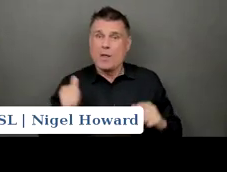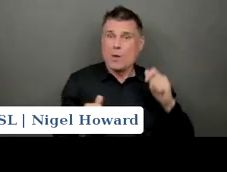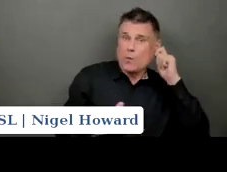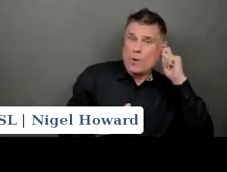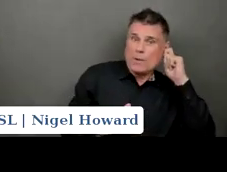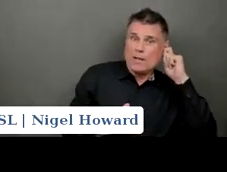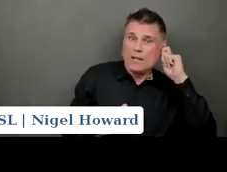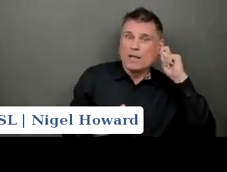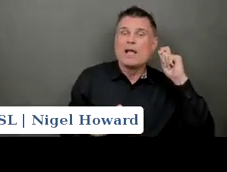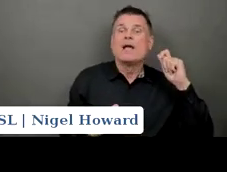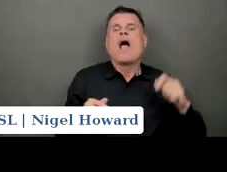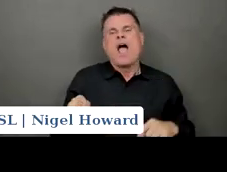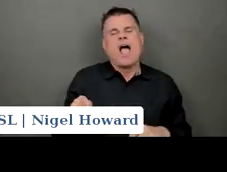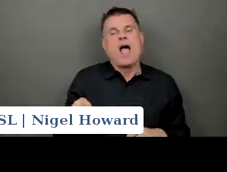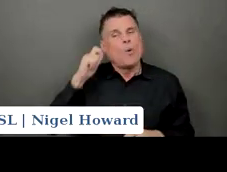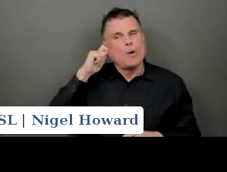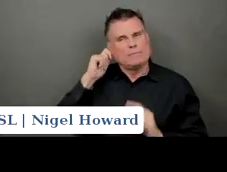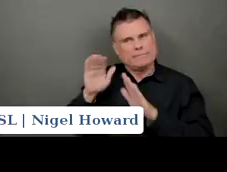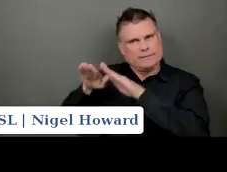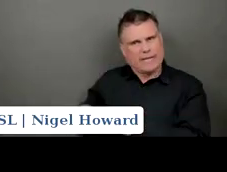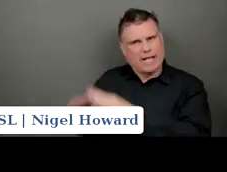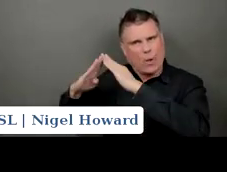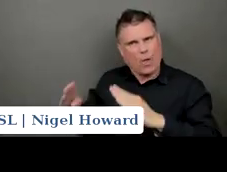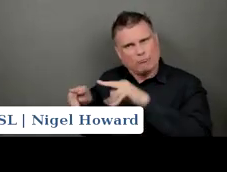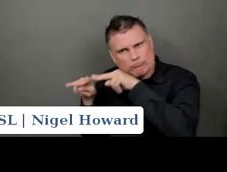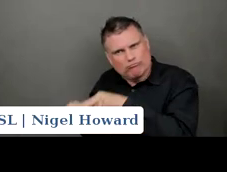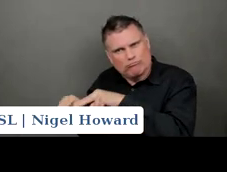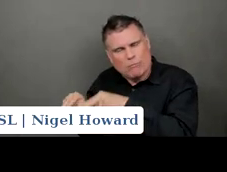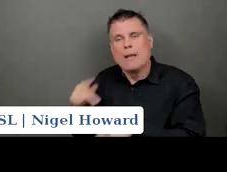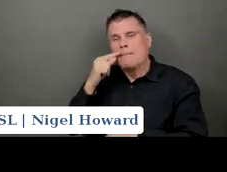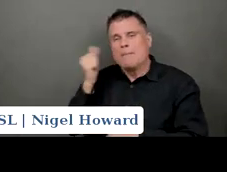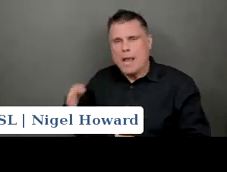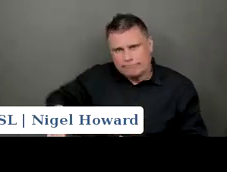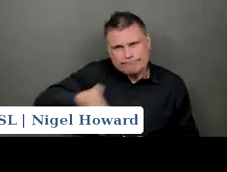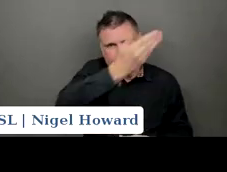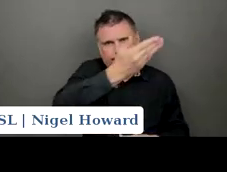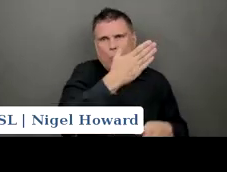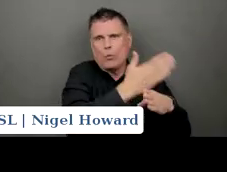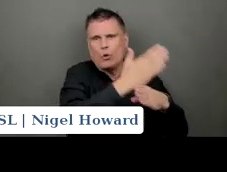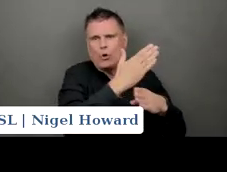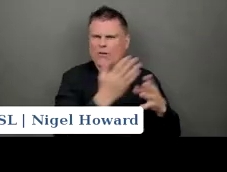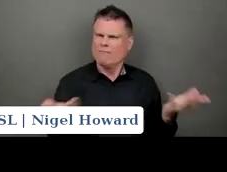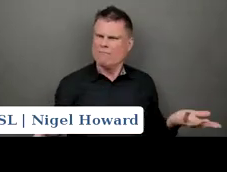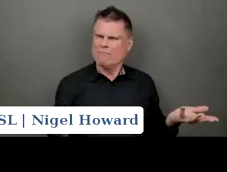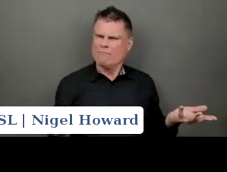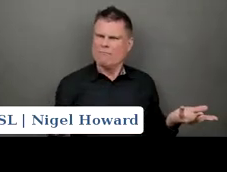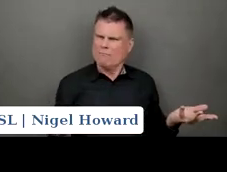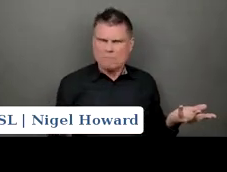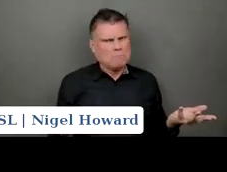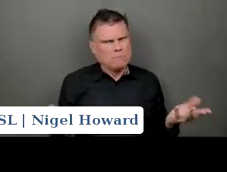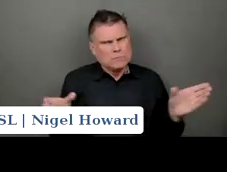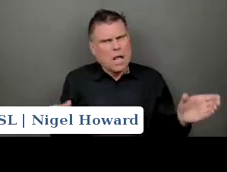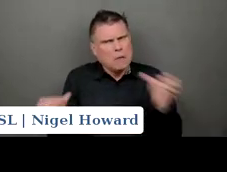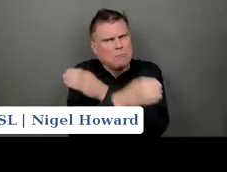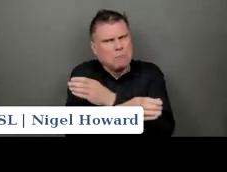y programas de cuidados la dirigimos desde aquí, la humanización que hemos llevado adelante poniendo a las personas en el